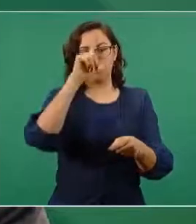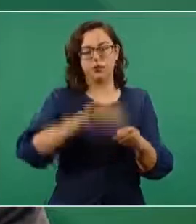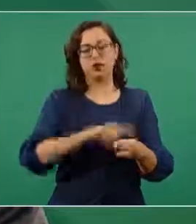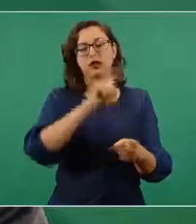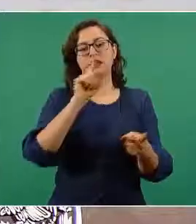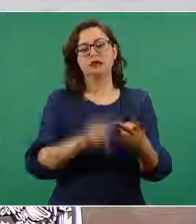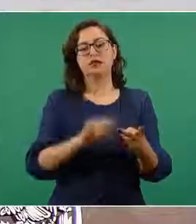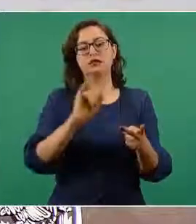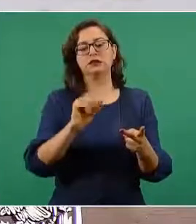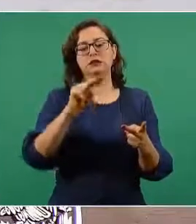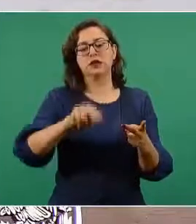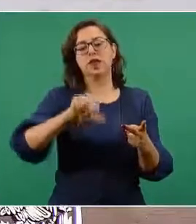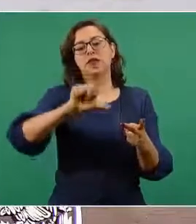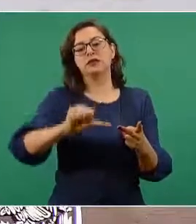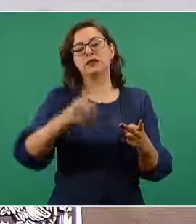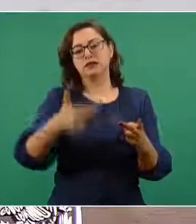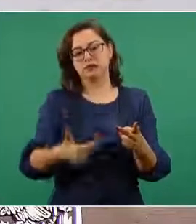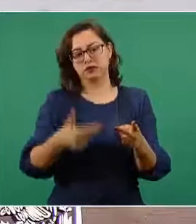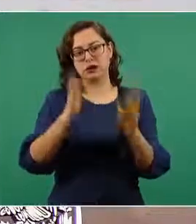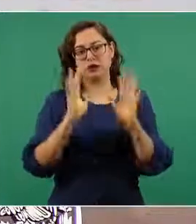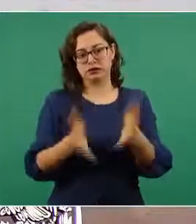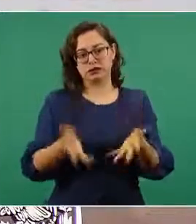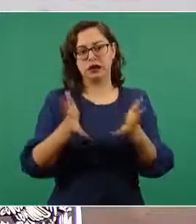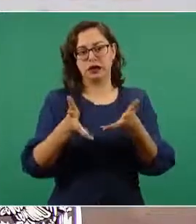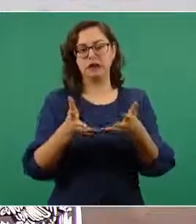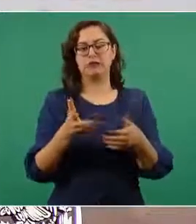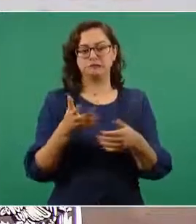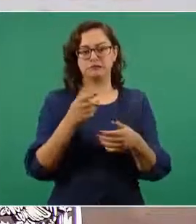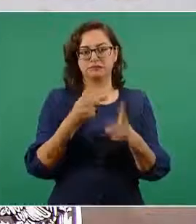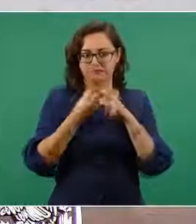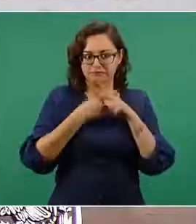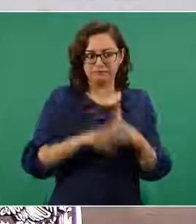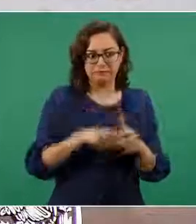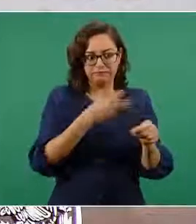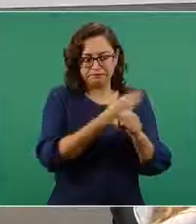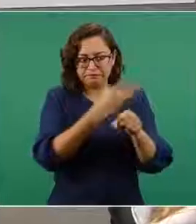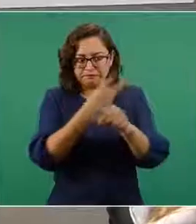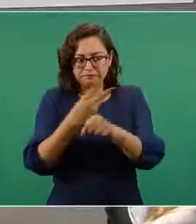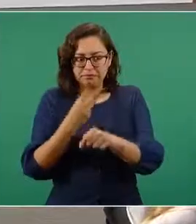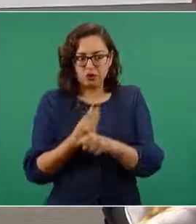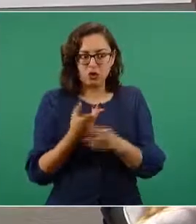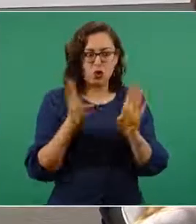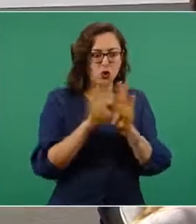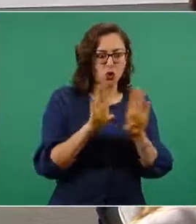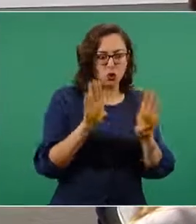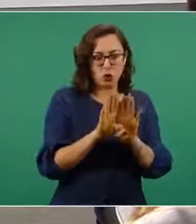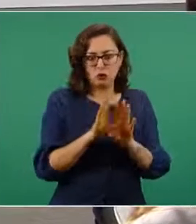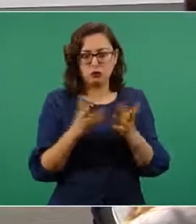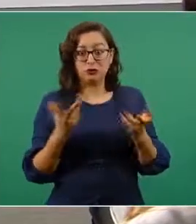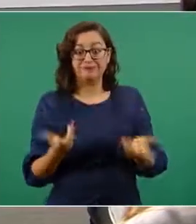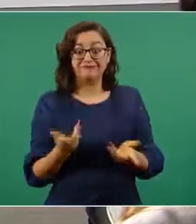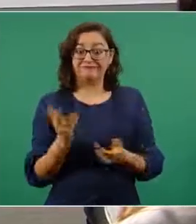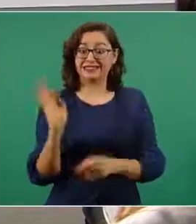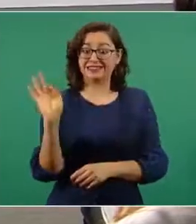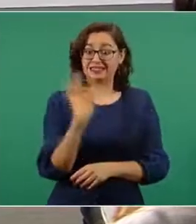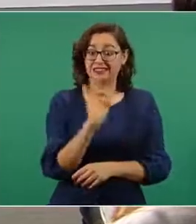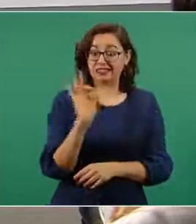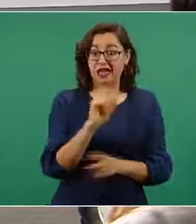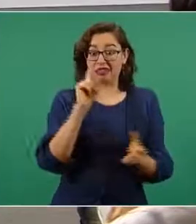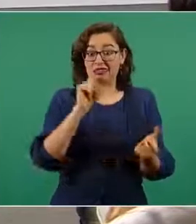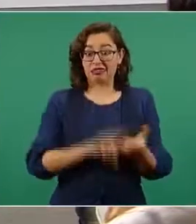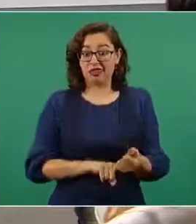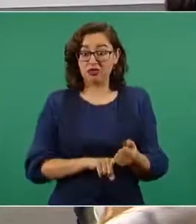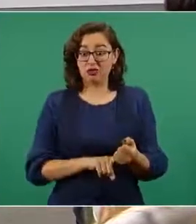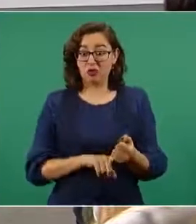Desde anoche están trabajando para ver si no